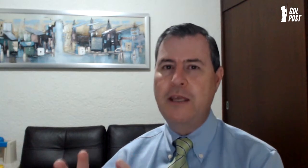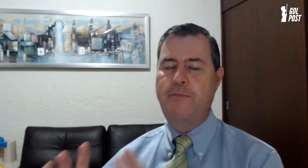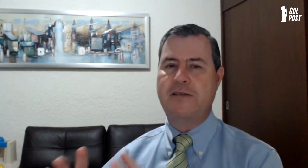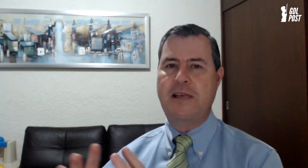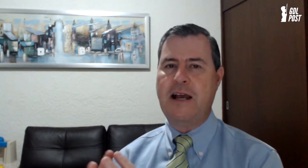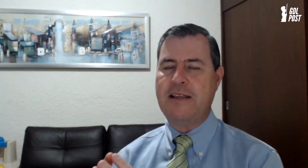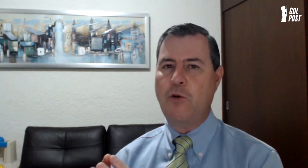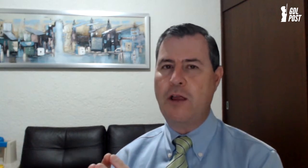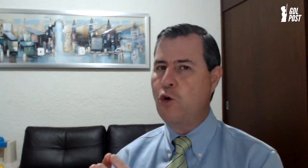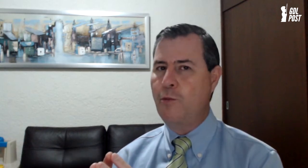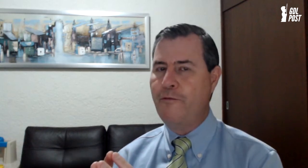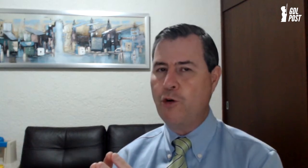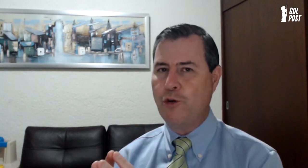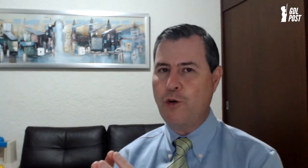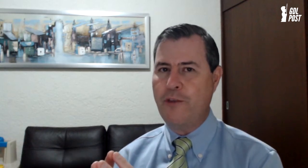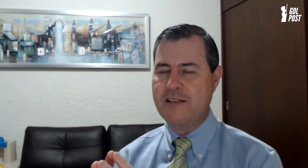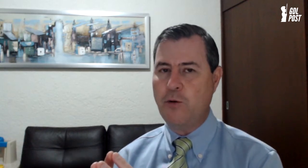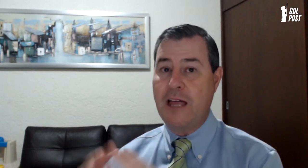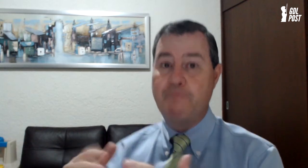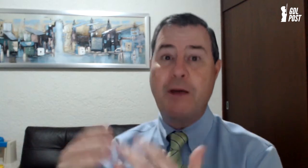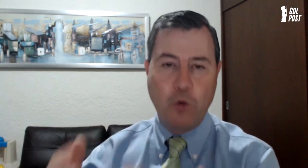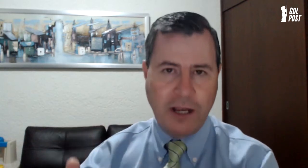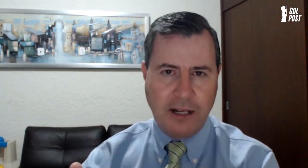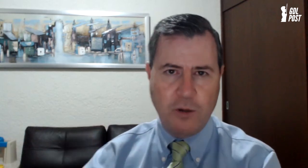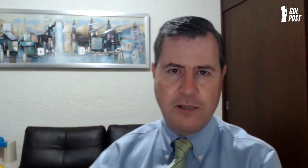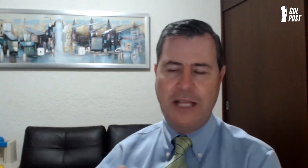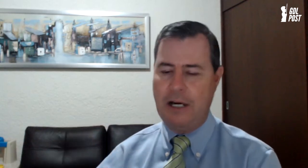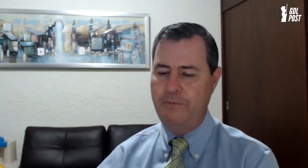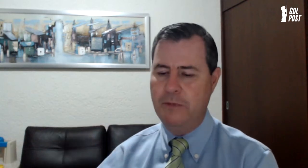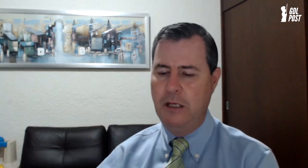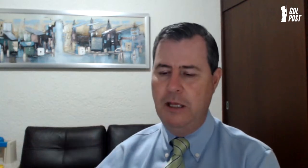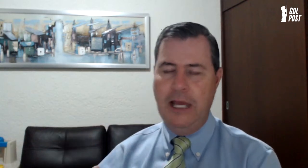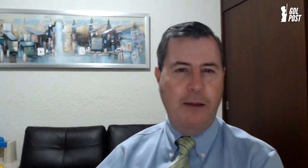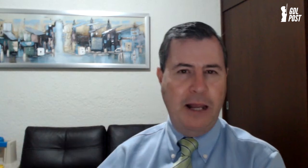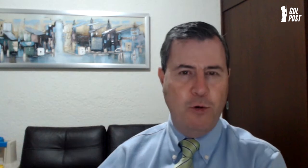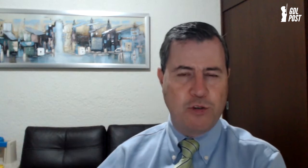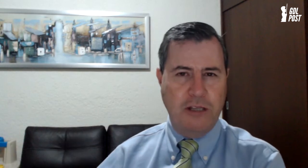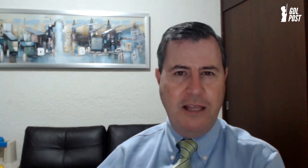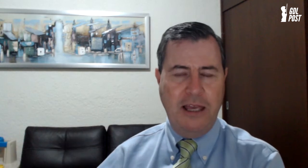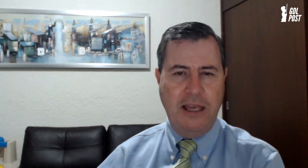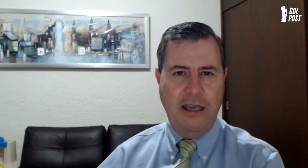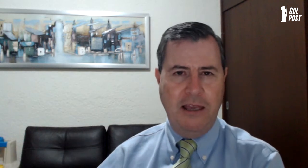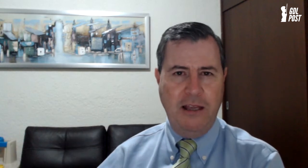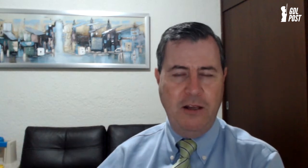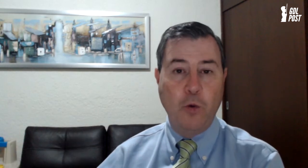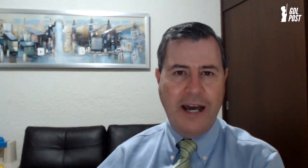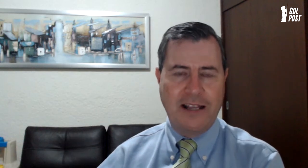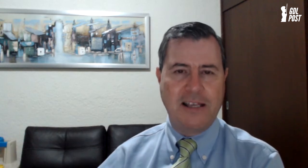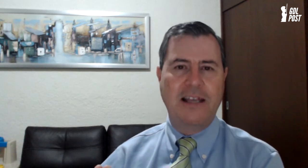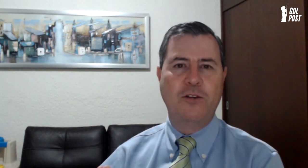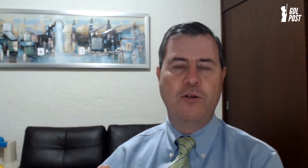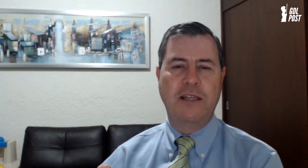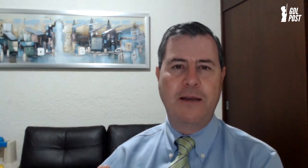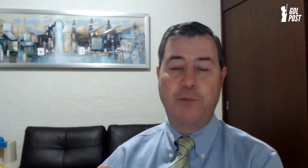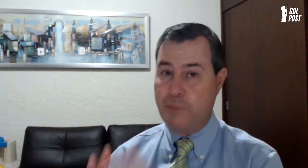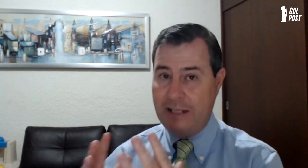propio IEPC ha catalogado como foco rojo de inseguridad, pero no ha querido aceptarlo. Hablamos de lugares